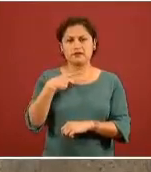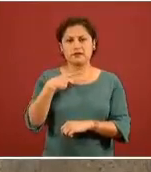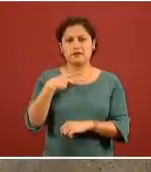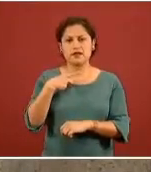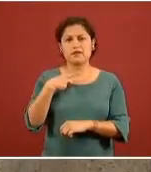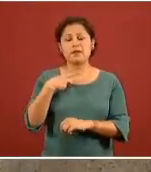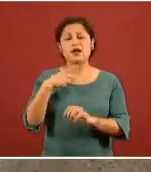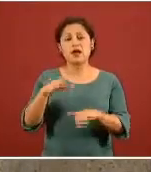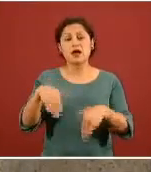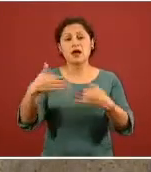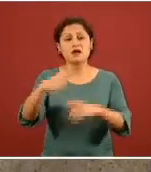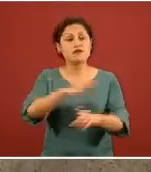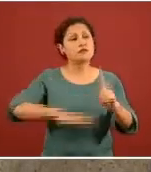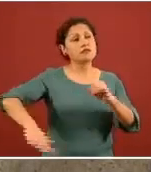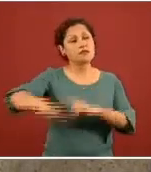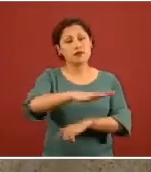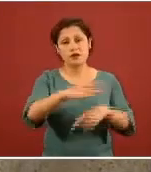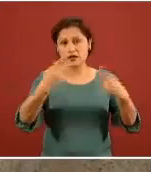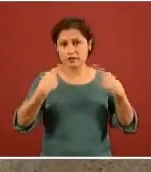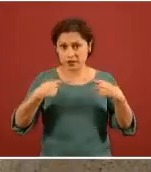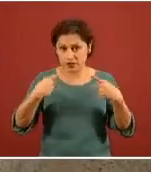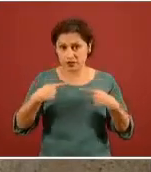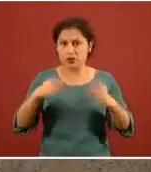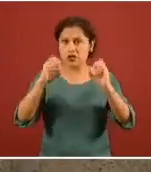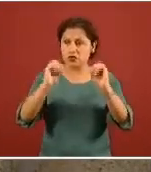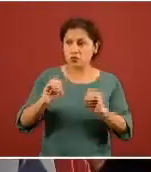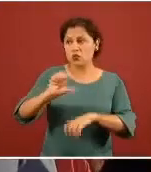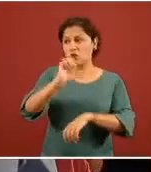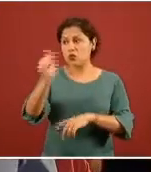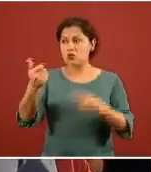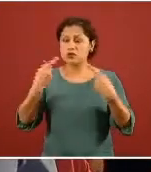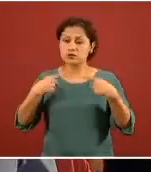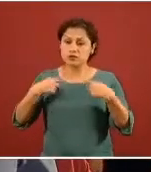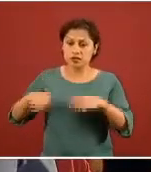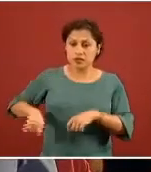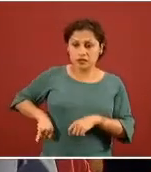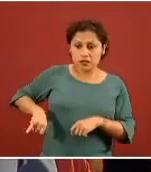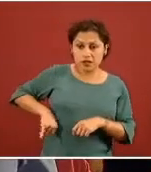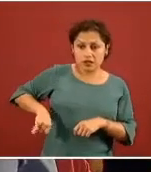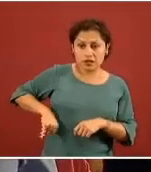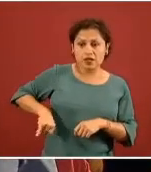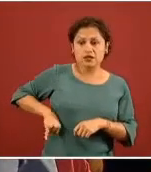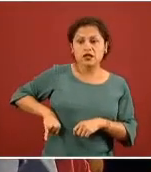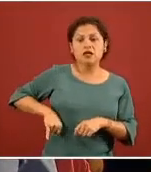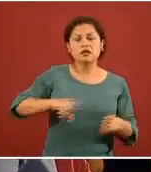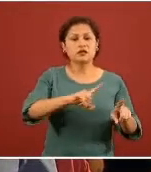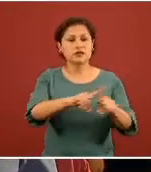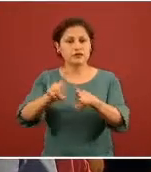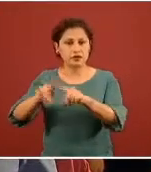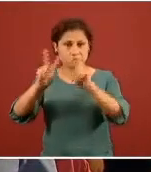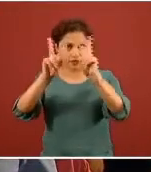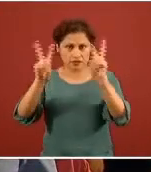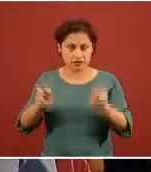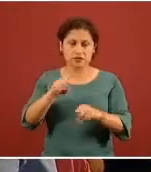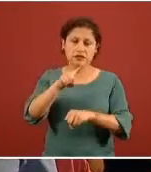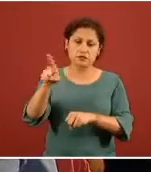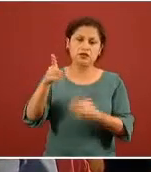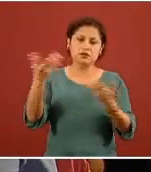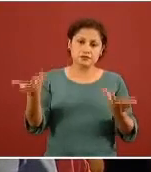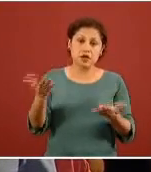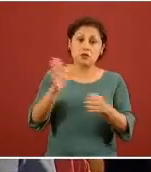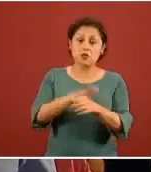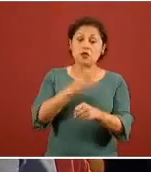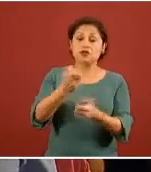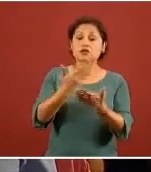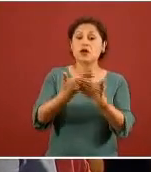sociedad civil y de otras personas interesadas. Y para ello quisiéramos agradecer a la diputada Marta